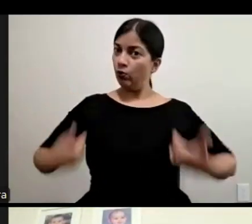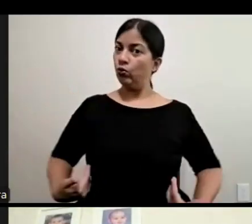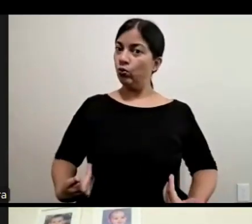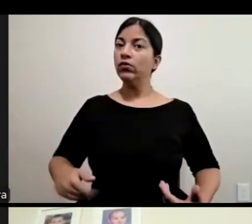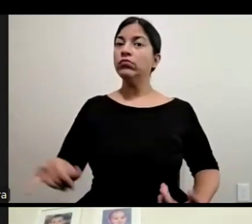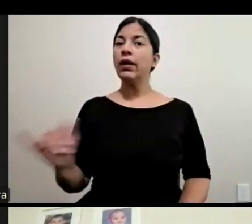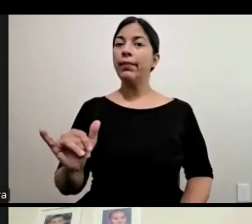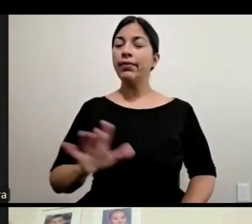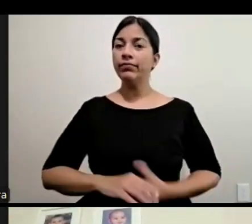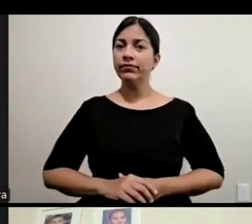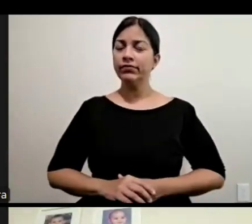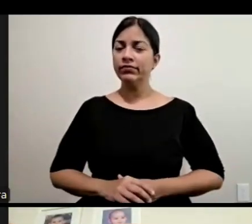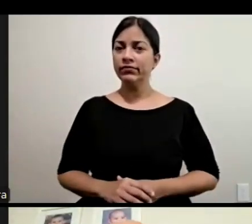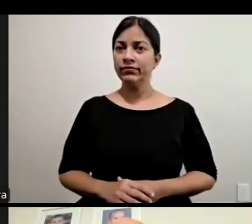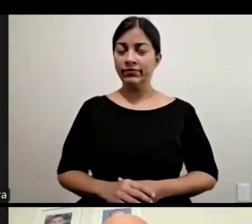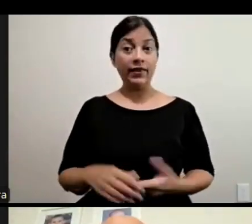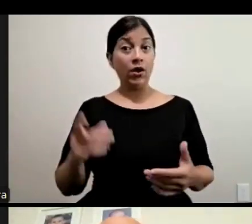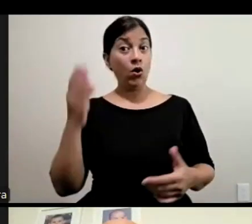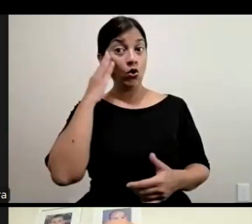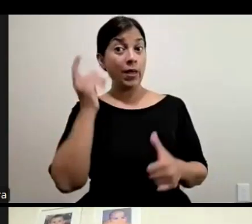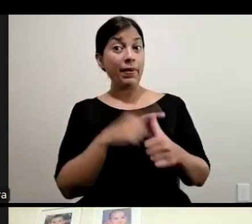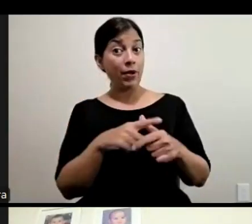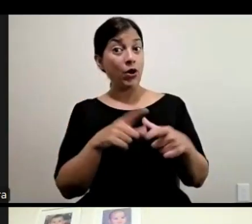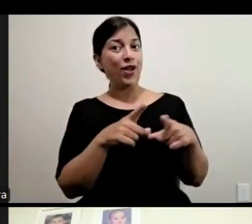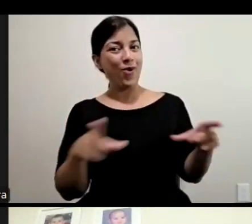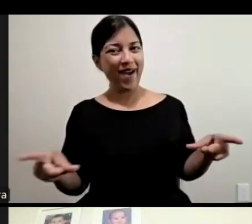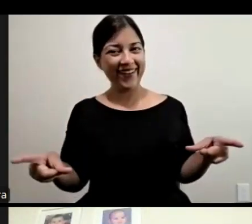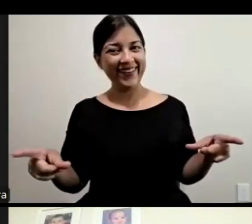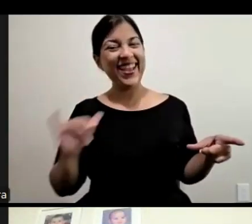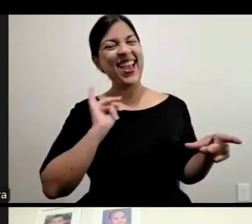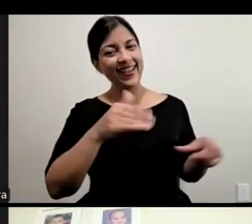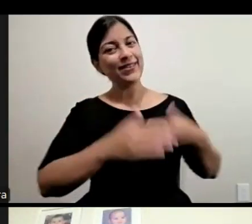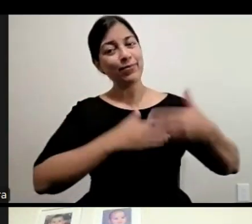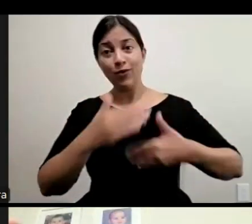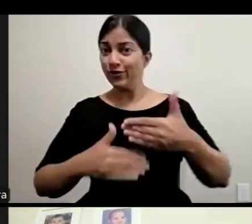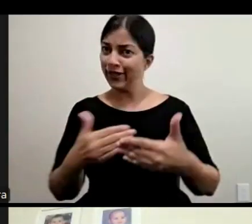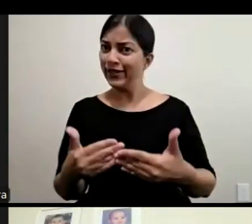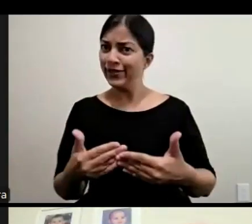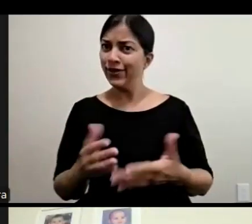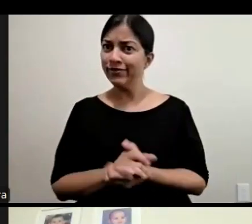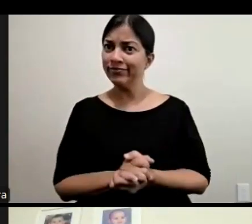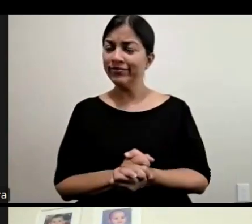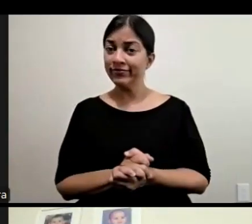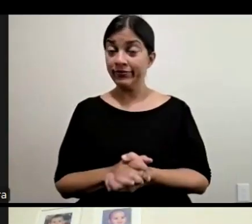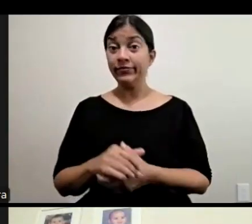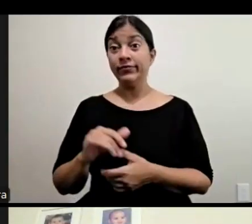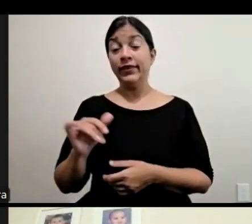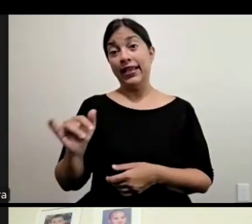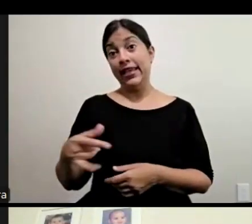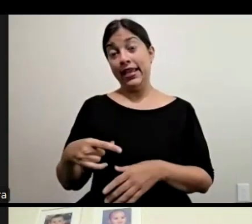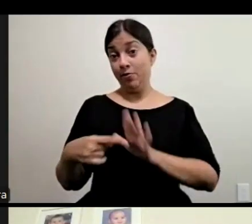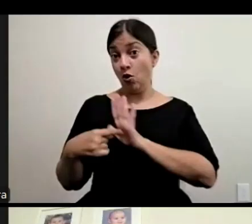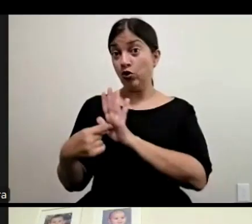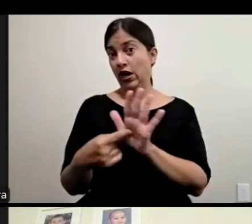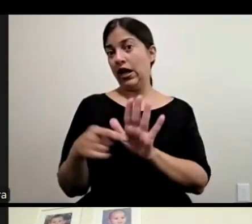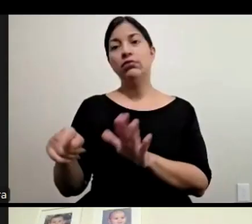era como que conocer primero el lenguaje, ese fue el proceso, era como y aparentarte que tú haces eso todos los días. Exacto.